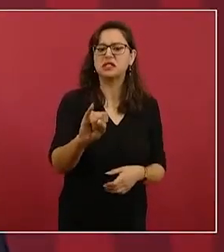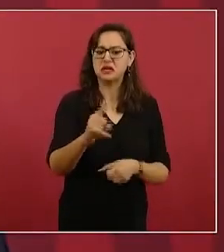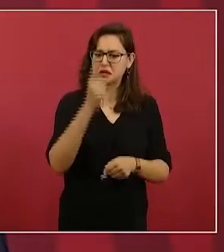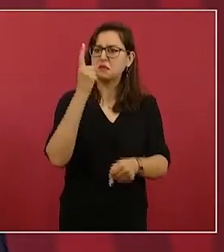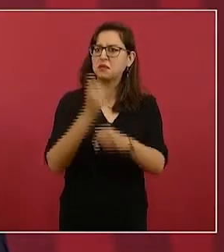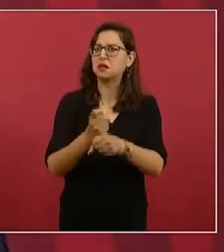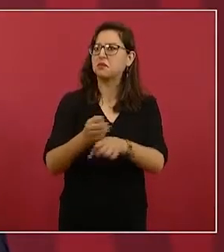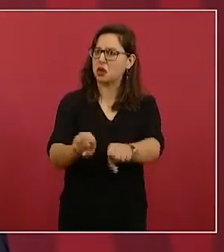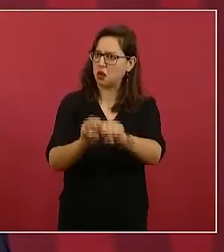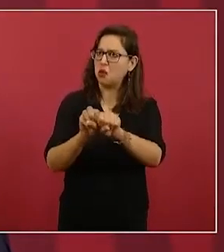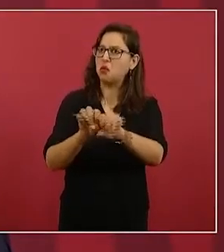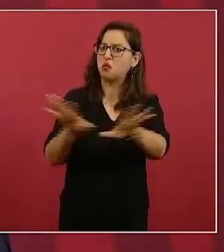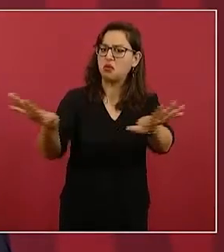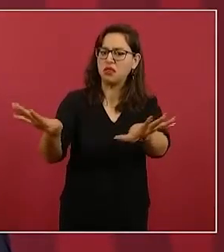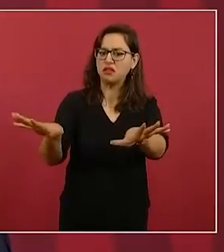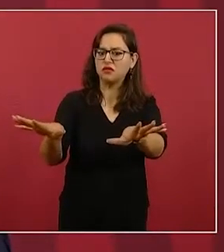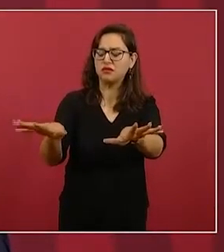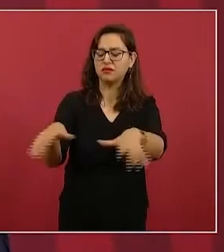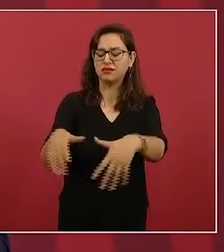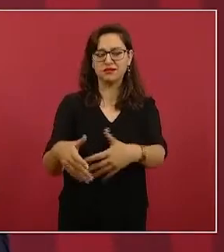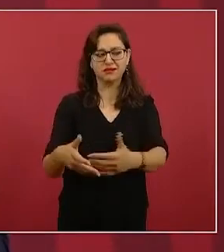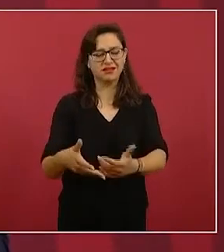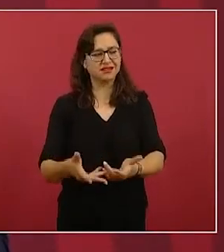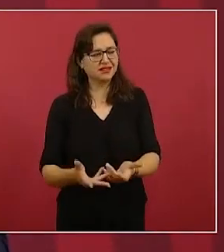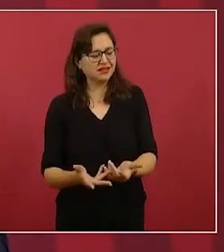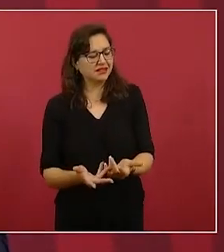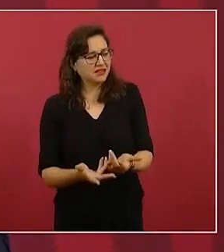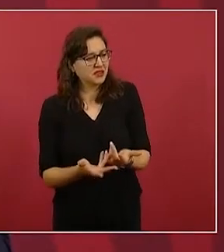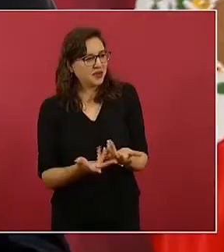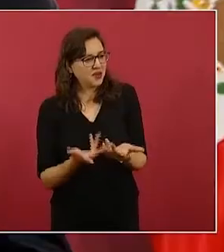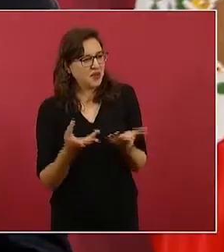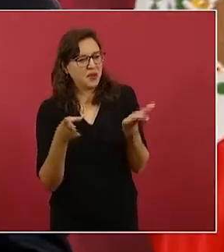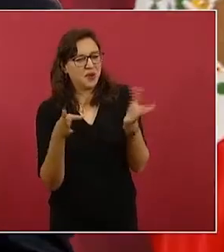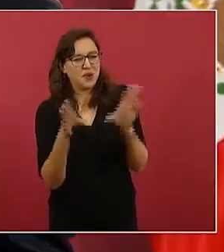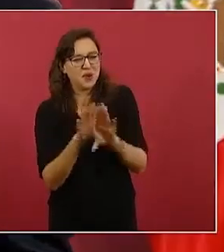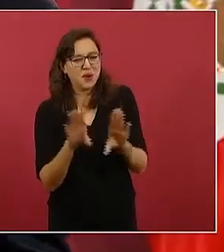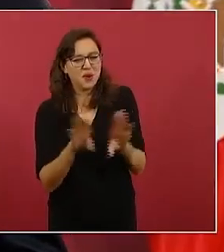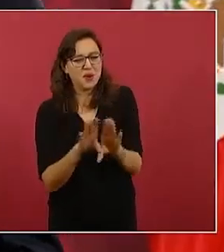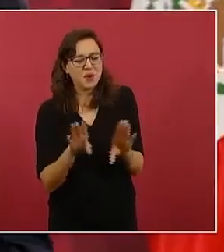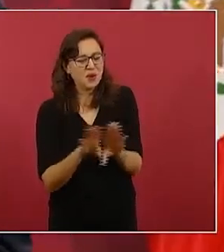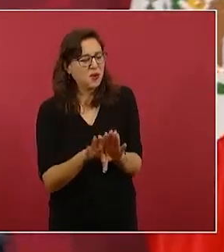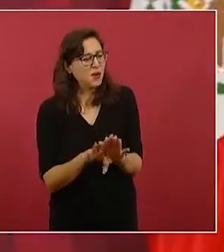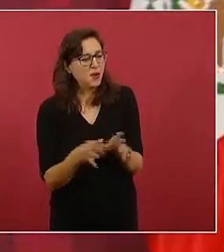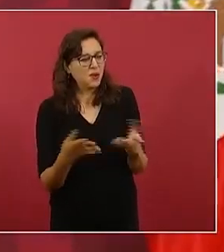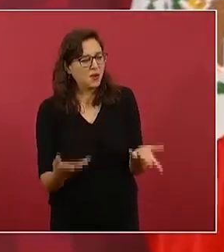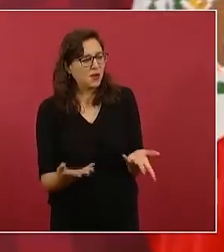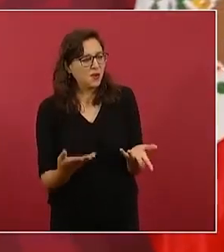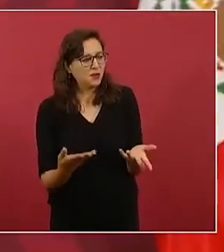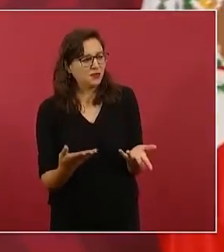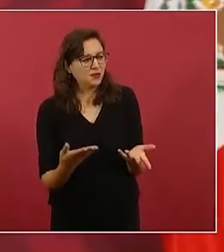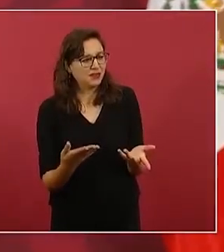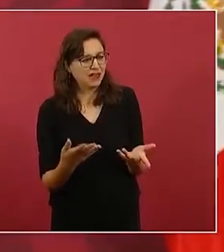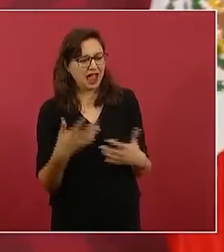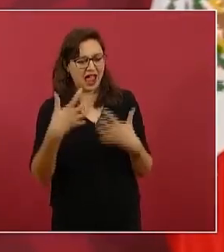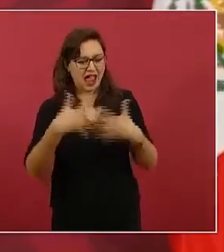que es más energía limpia la producción de energía con gas que